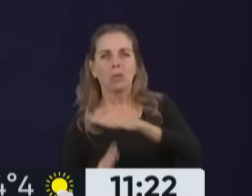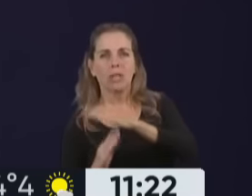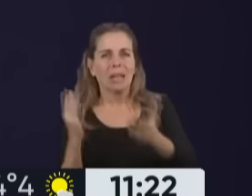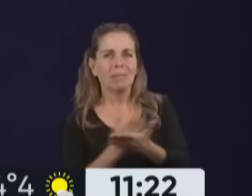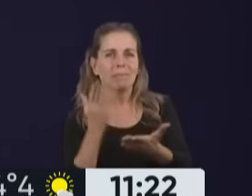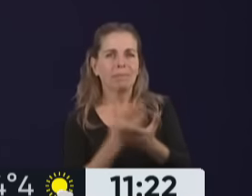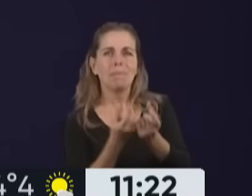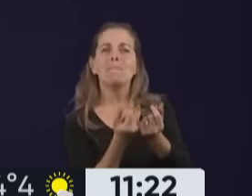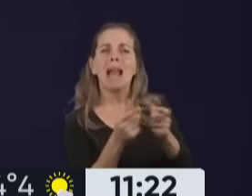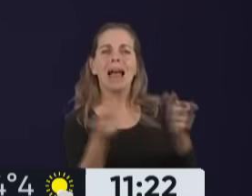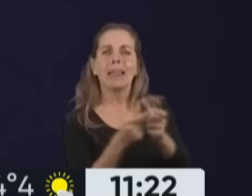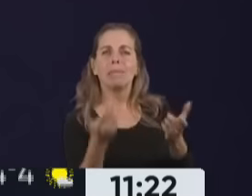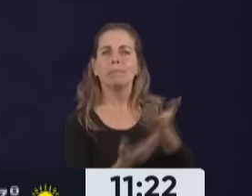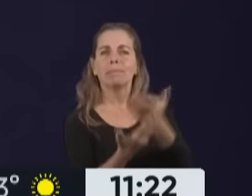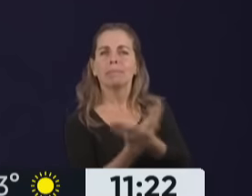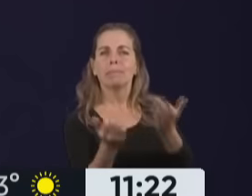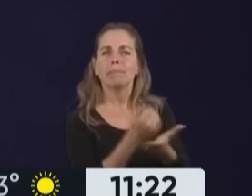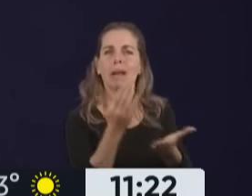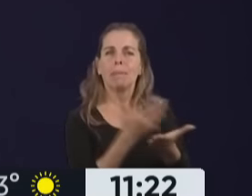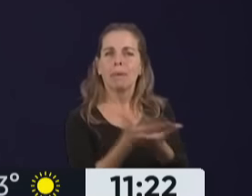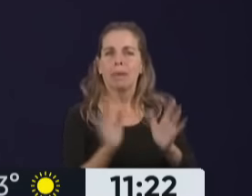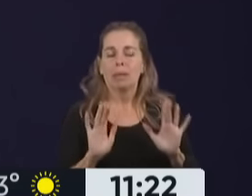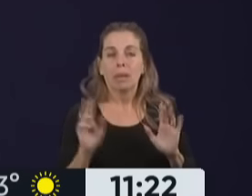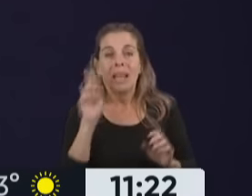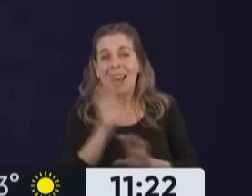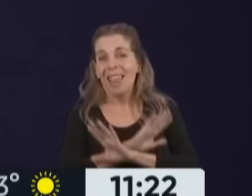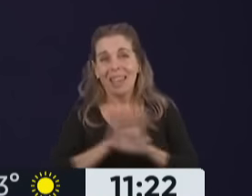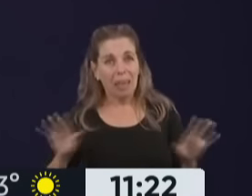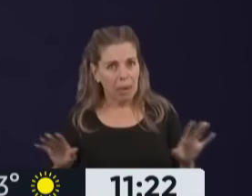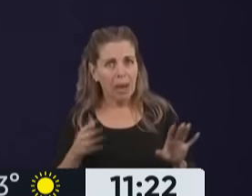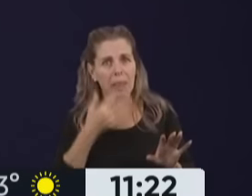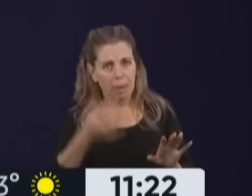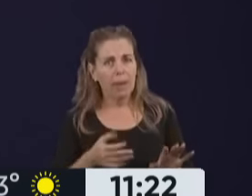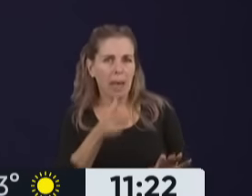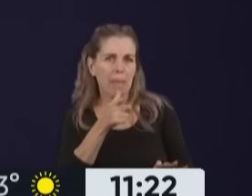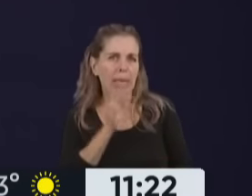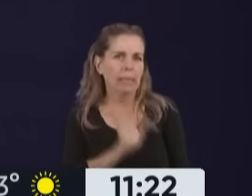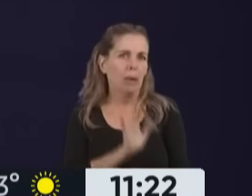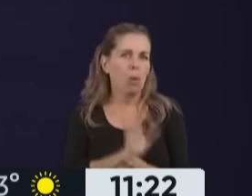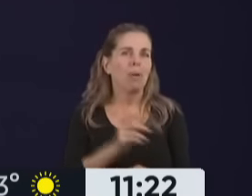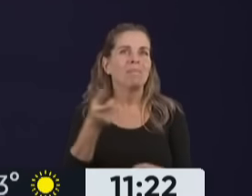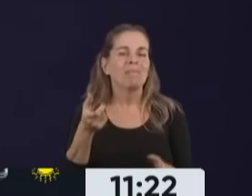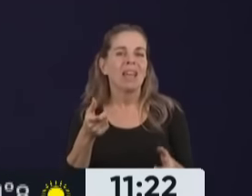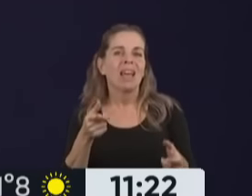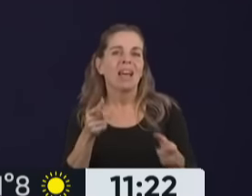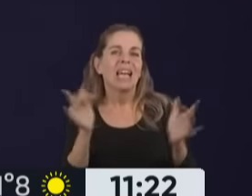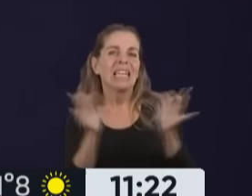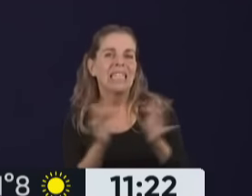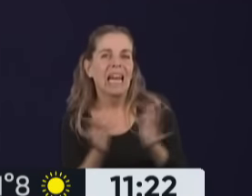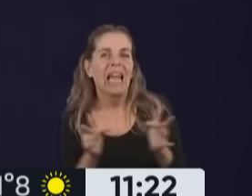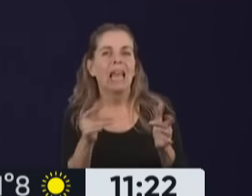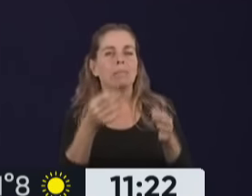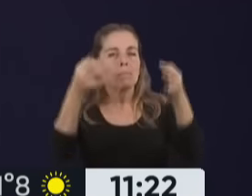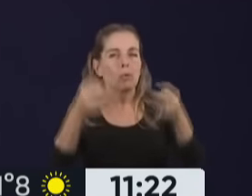hoy estamos pagando. Así que no, nada tiene que ver, más allá de que suena muy divertido el juego en las redes, de marcar mi